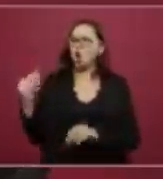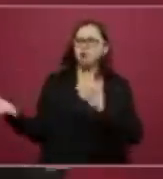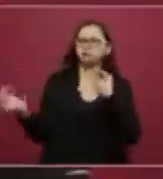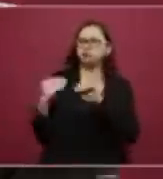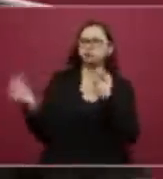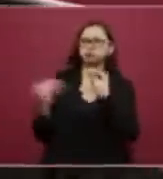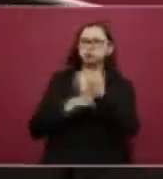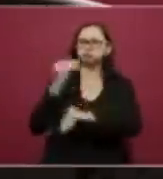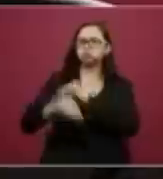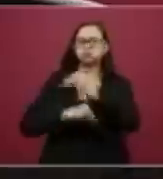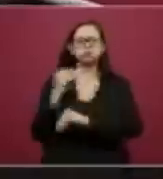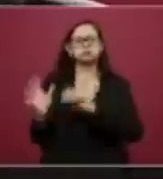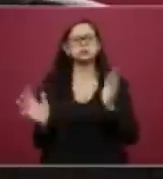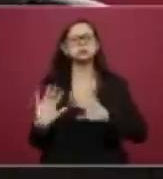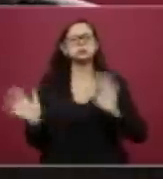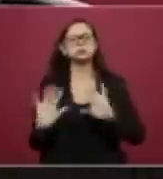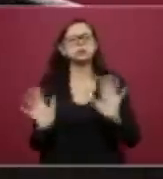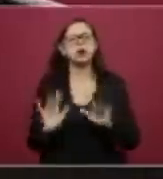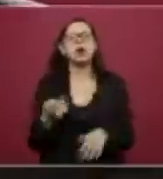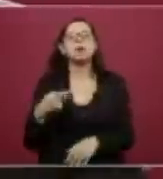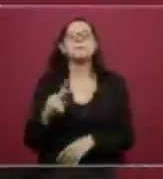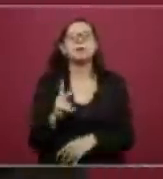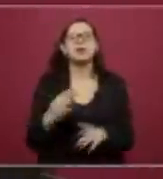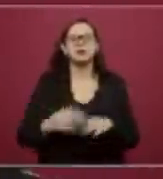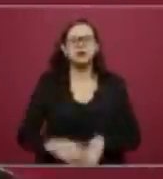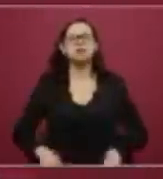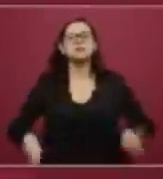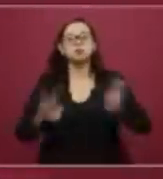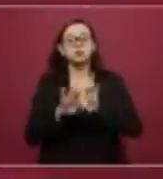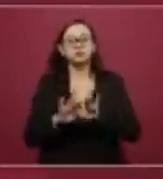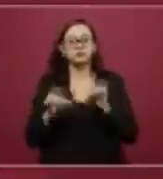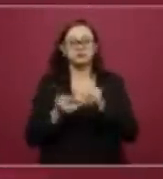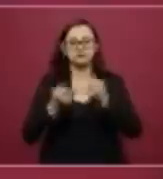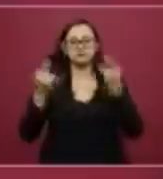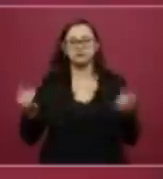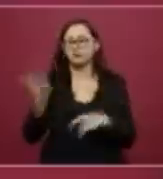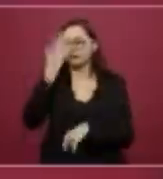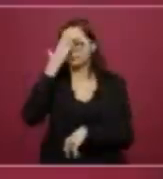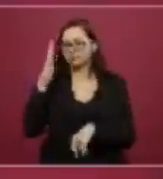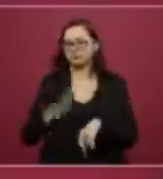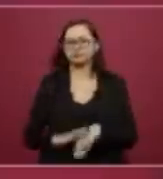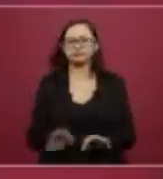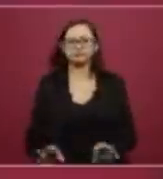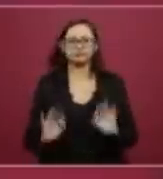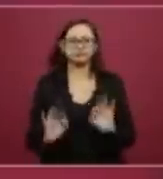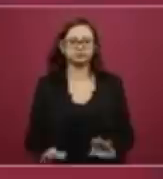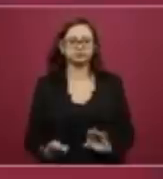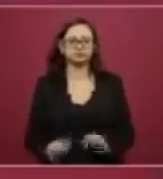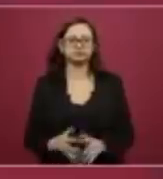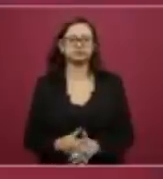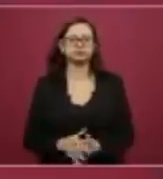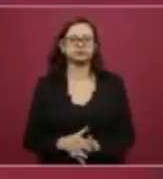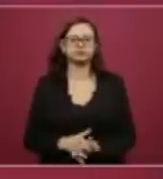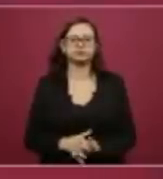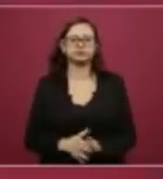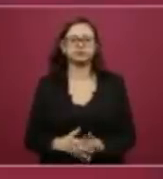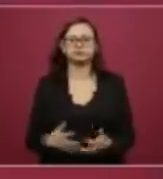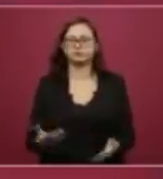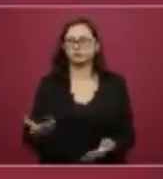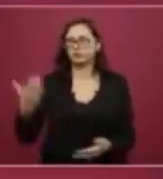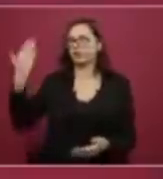pero sí es importante la memoria histórica, no olvidarnos de dónde